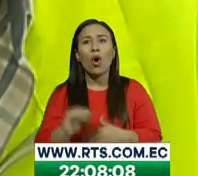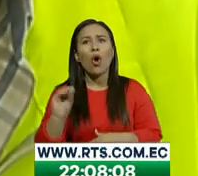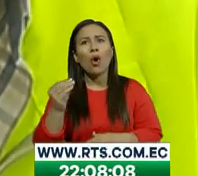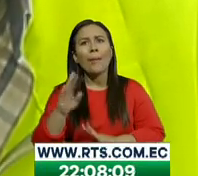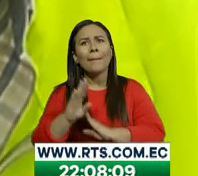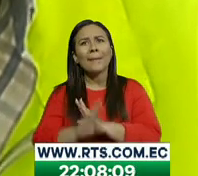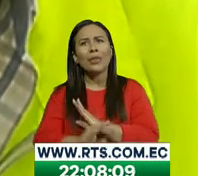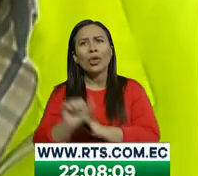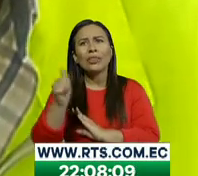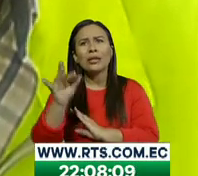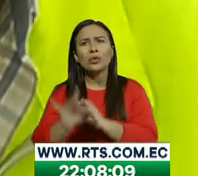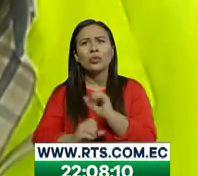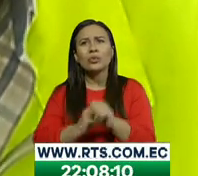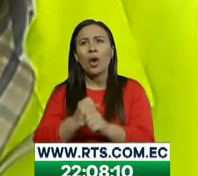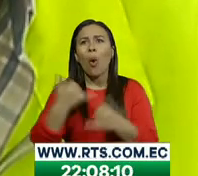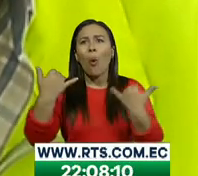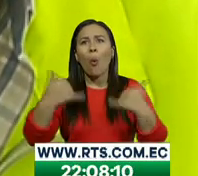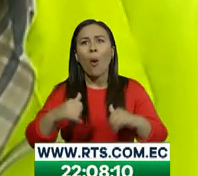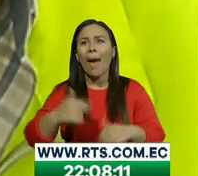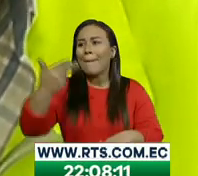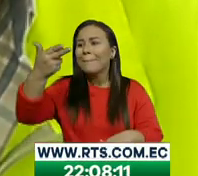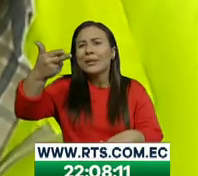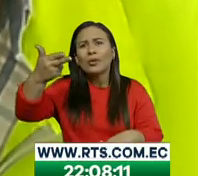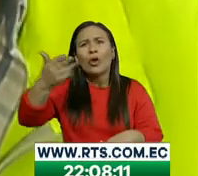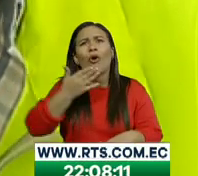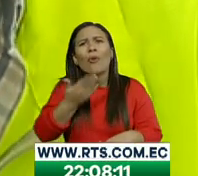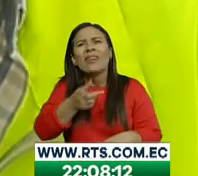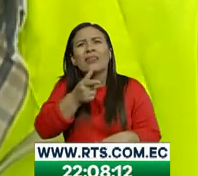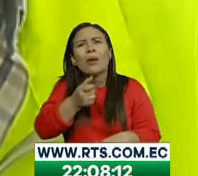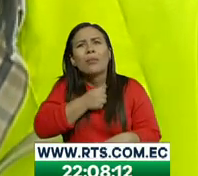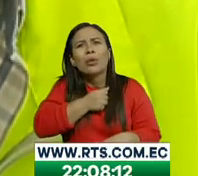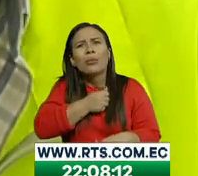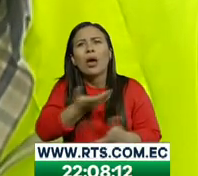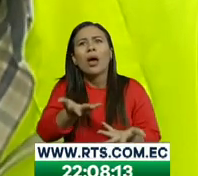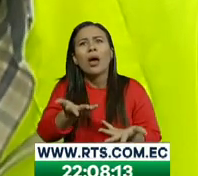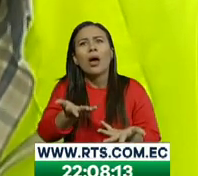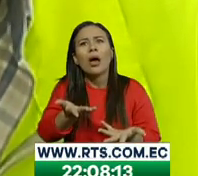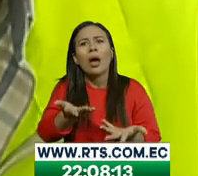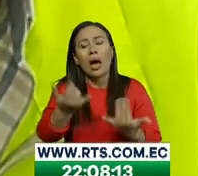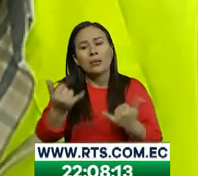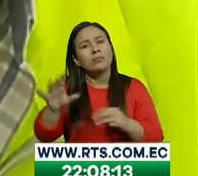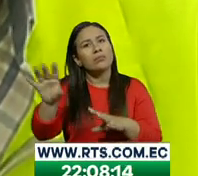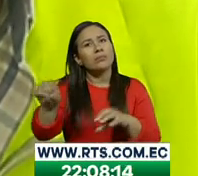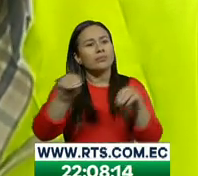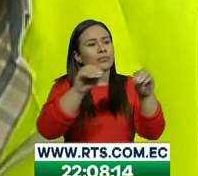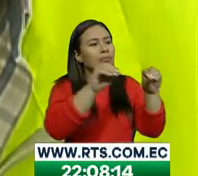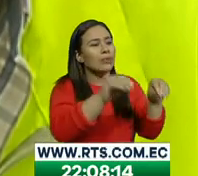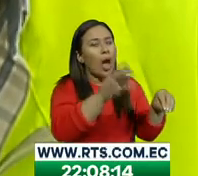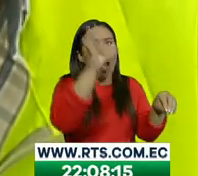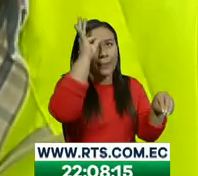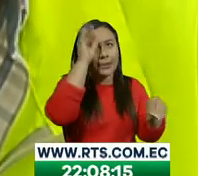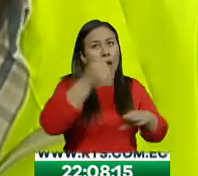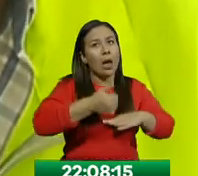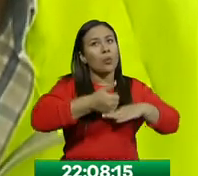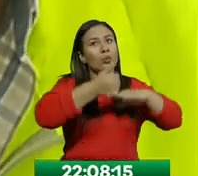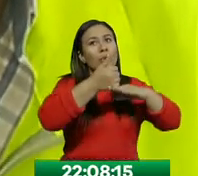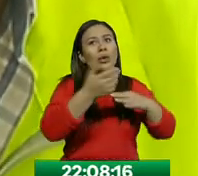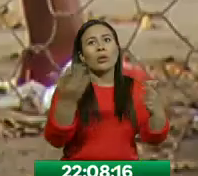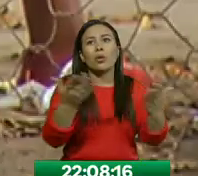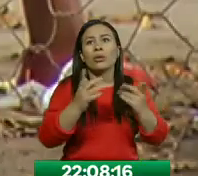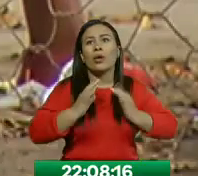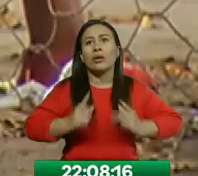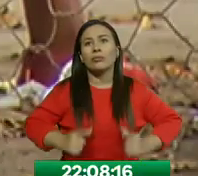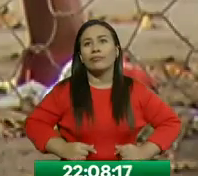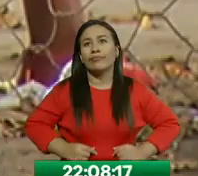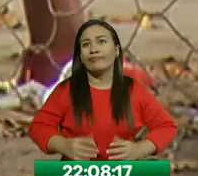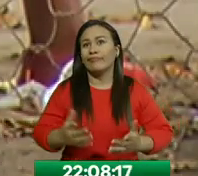por estar manipulando armas de fuego, se encontraba aprendido, puesto a órdenes de autoridad en una casa de salud.